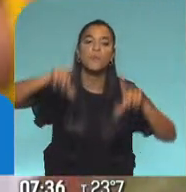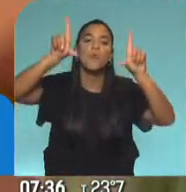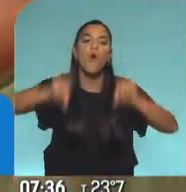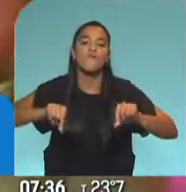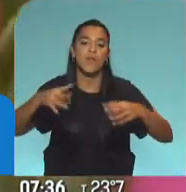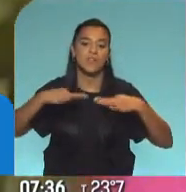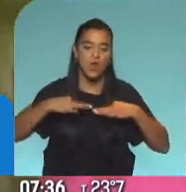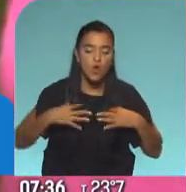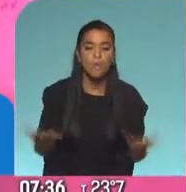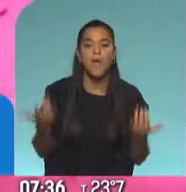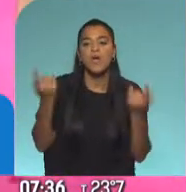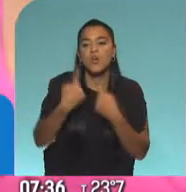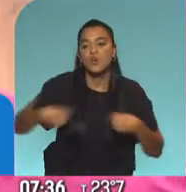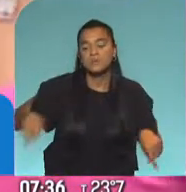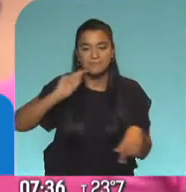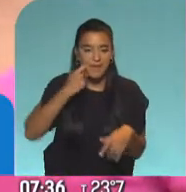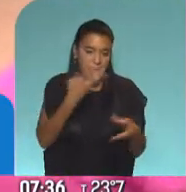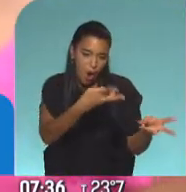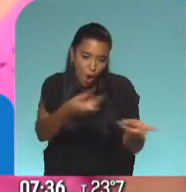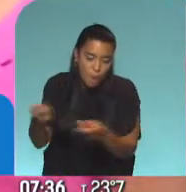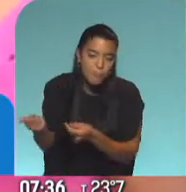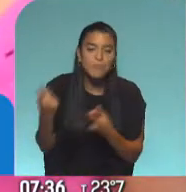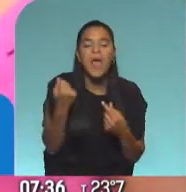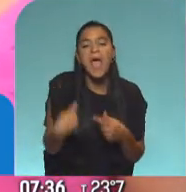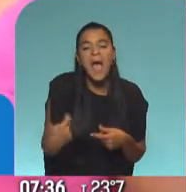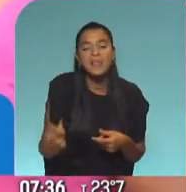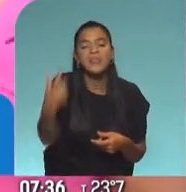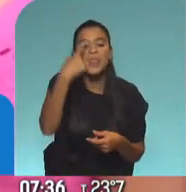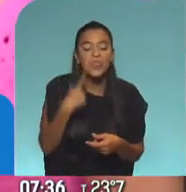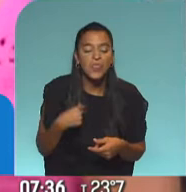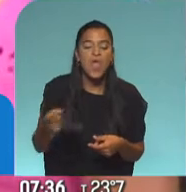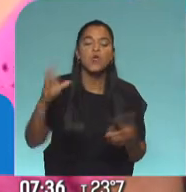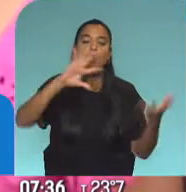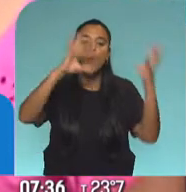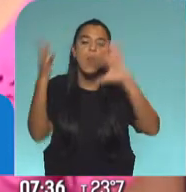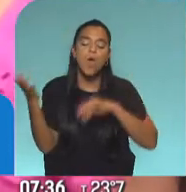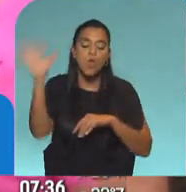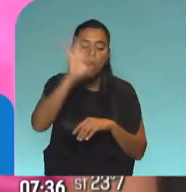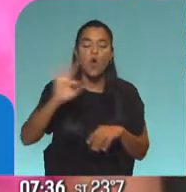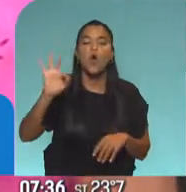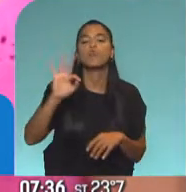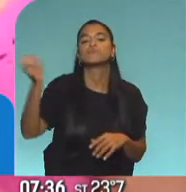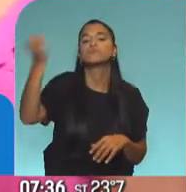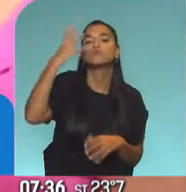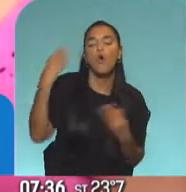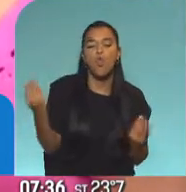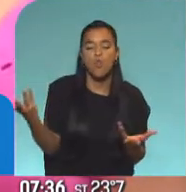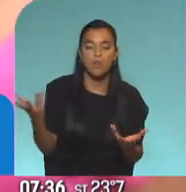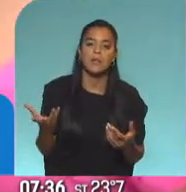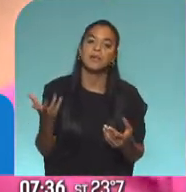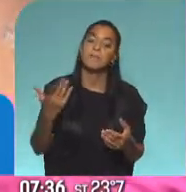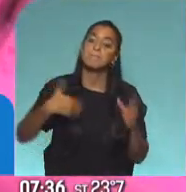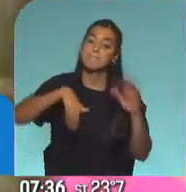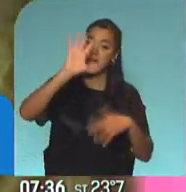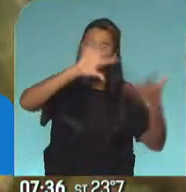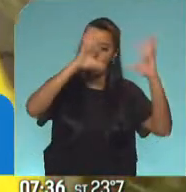ropa, hay cosas muy lindas para comprar. ¿Cuánto se gasta un día nublado y un día de sol en la playa? Y se gasta bastante más